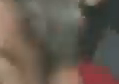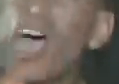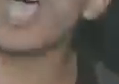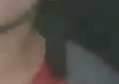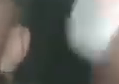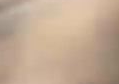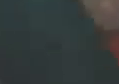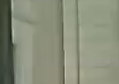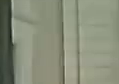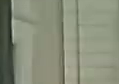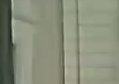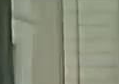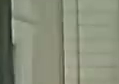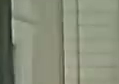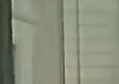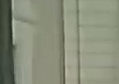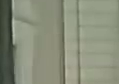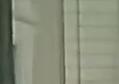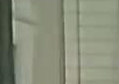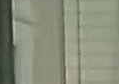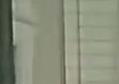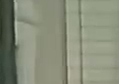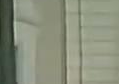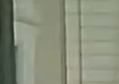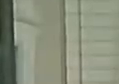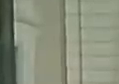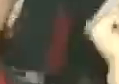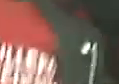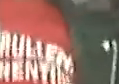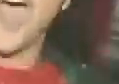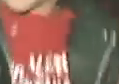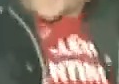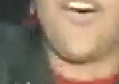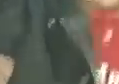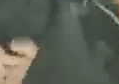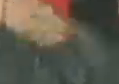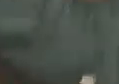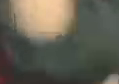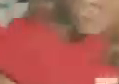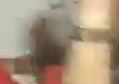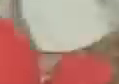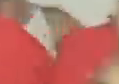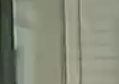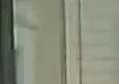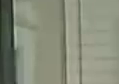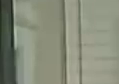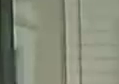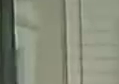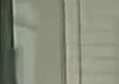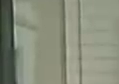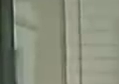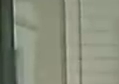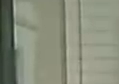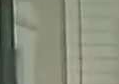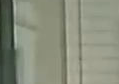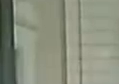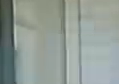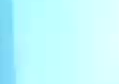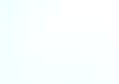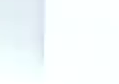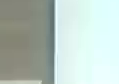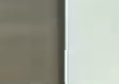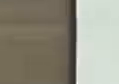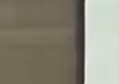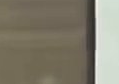de Venezuela, la libertad de Venezuela, y la lucha por la libertad de los pueblos de la América latino-caribeña.